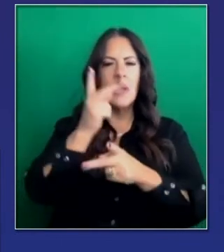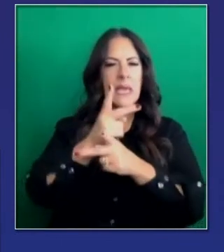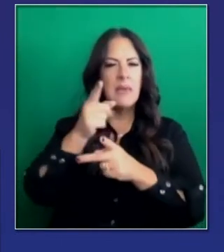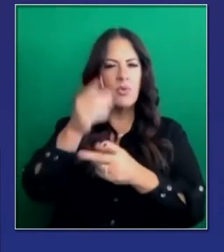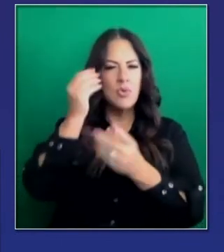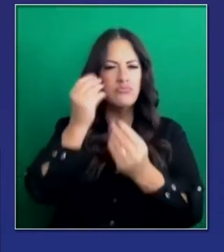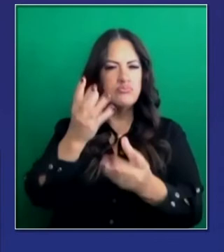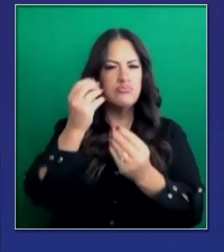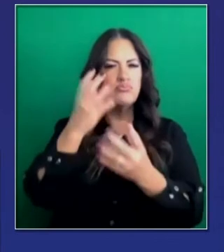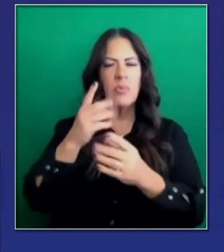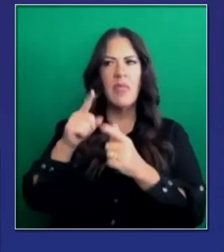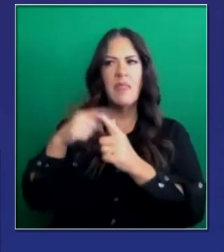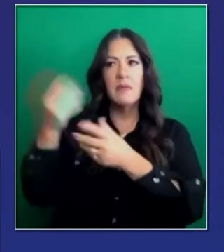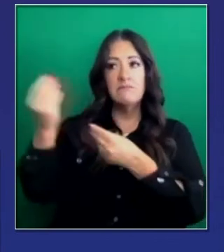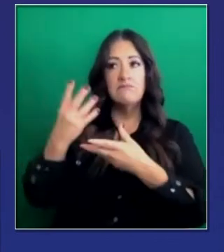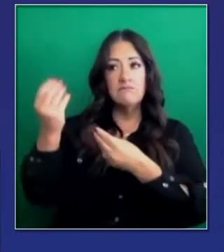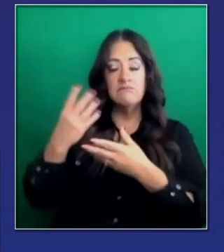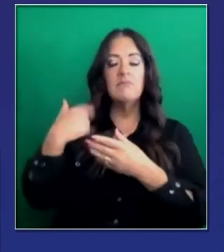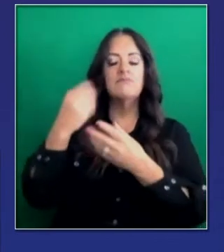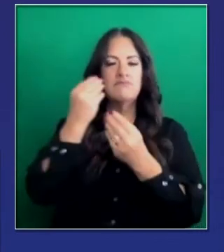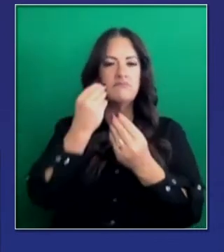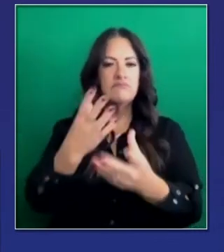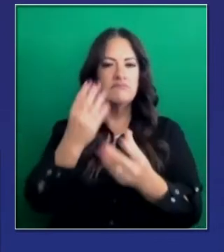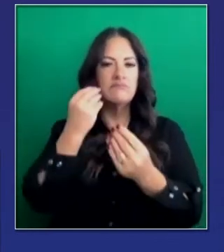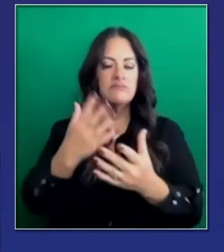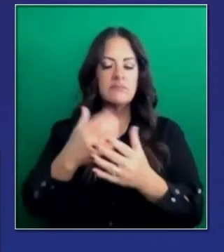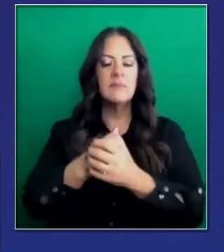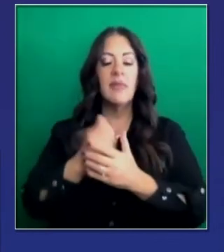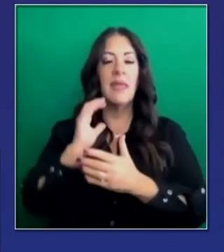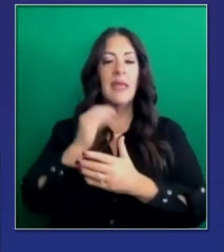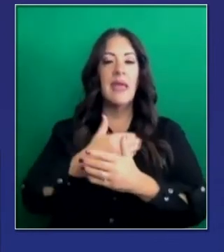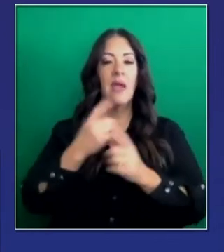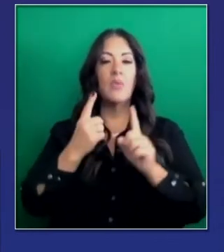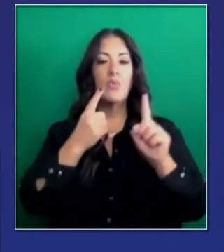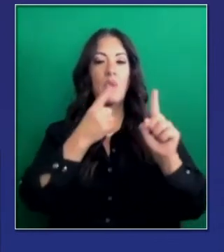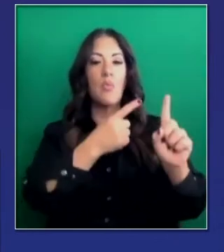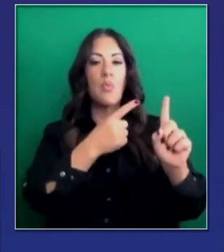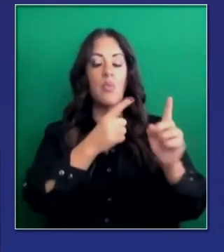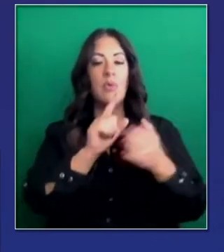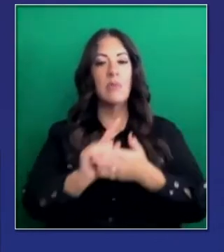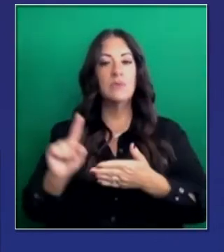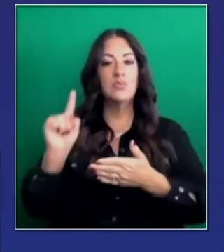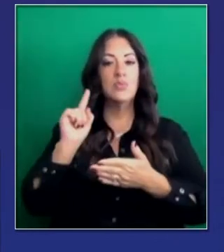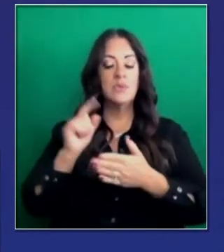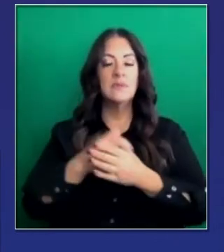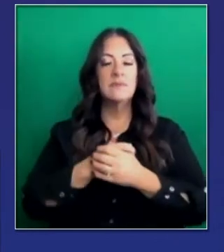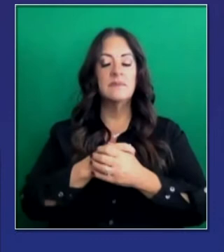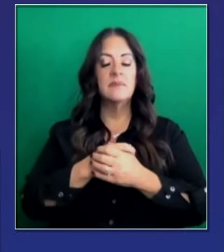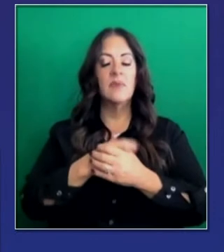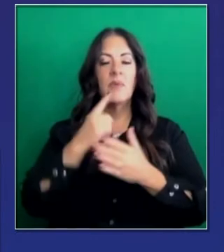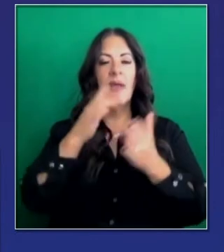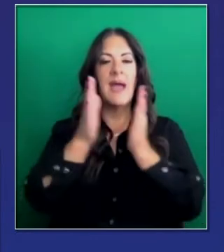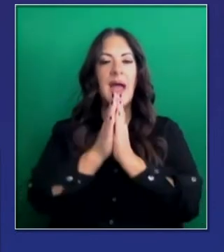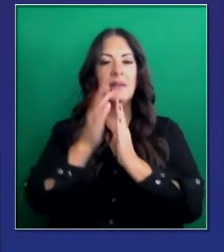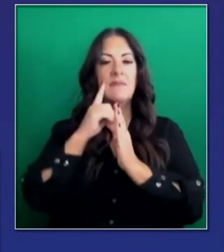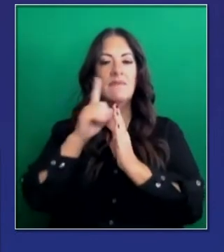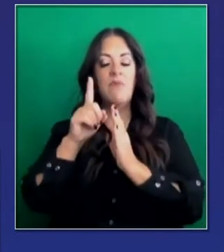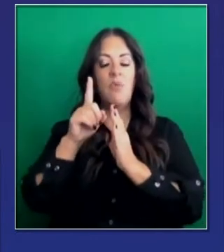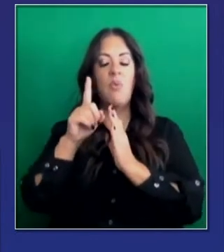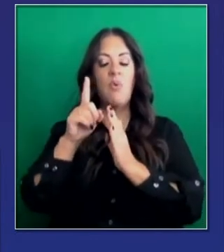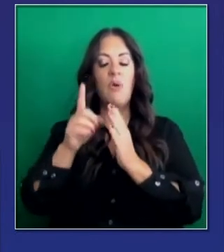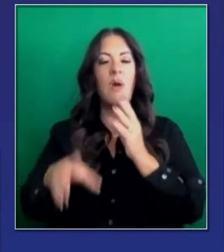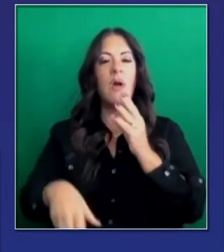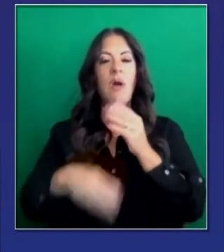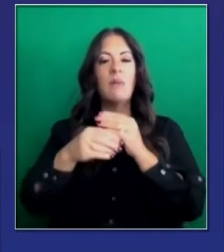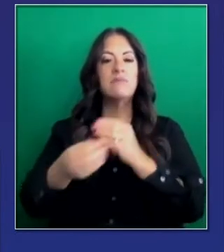diario con el objetivo explícito que establecimos la semana pasada de tener una número adicional